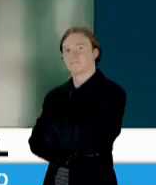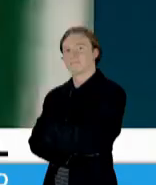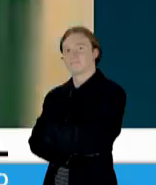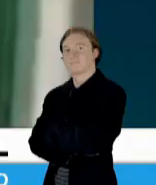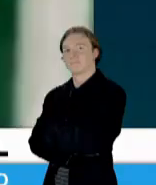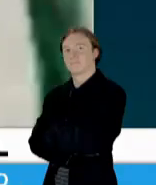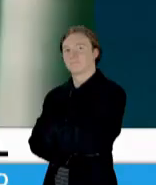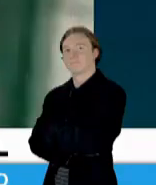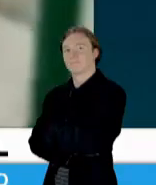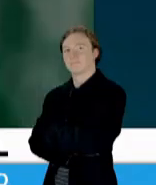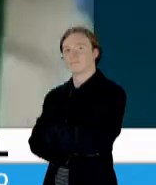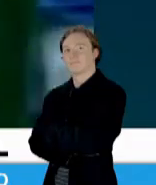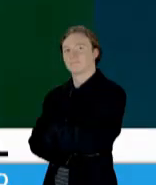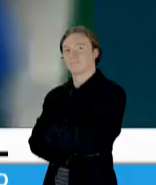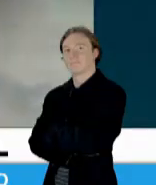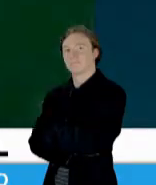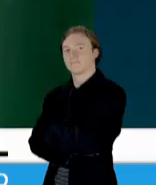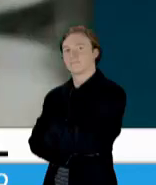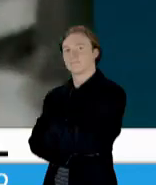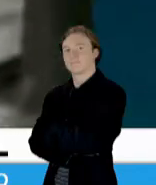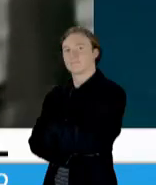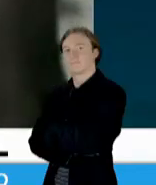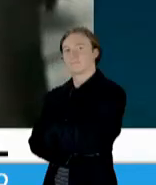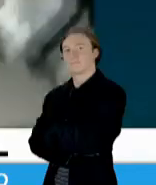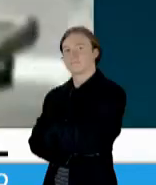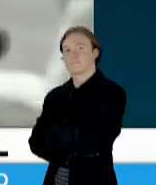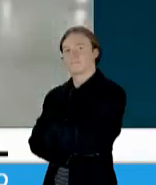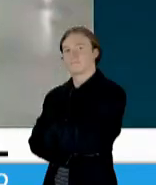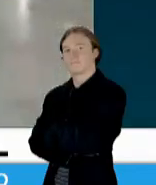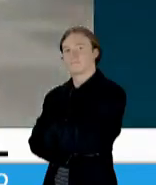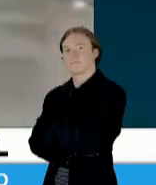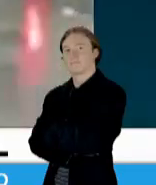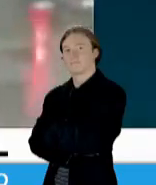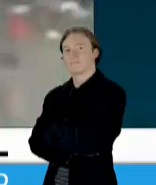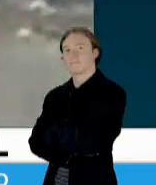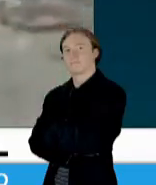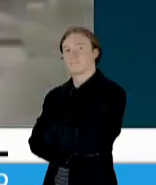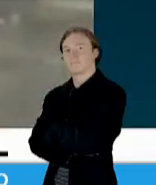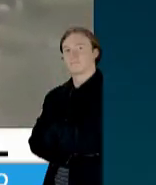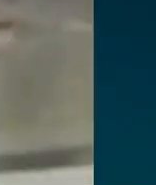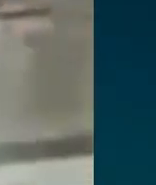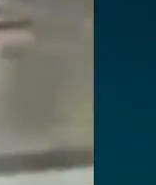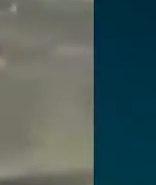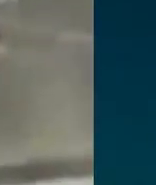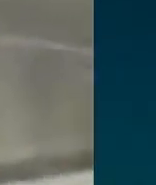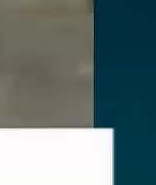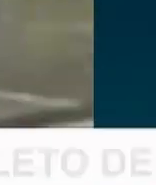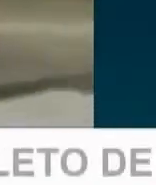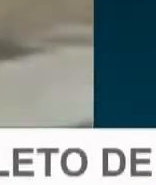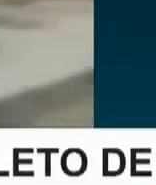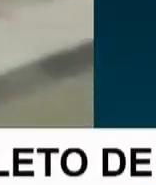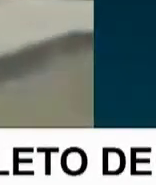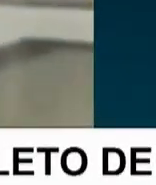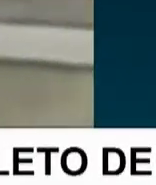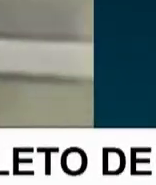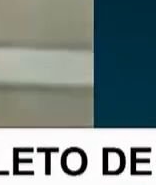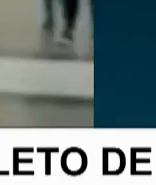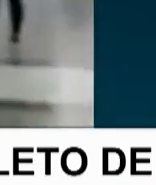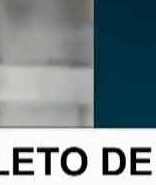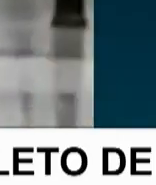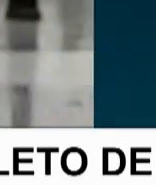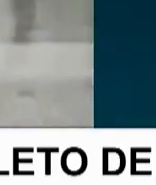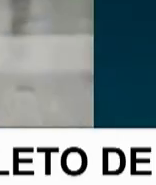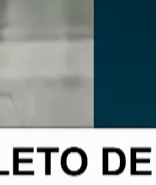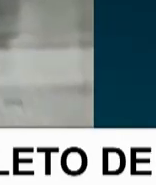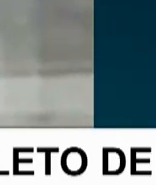que estas sean pacíficas, pero que la prioridad está siempre en acudir al diálogo. Ojalá sin interrumpir el horario escolar, dado que recuerden que tenemos que recuperar